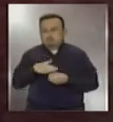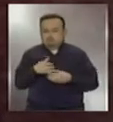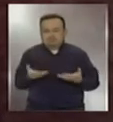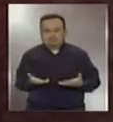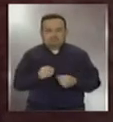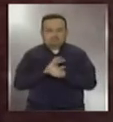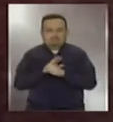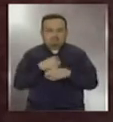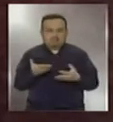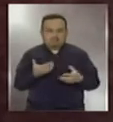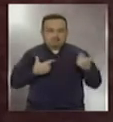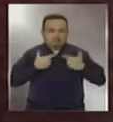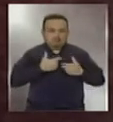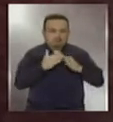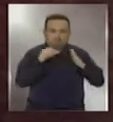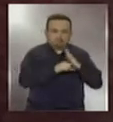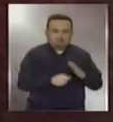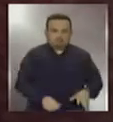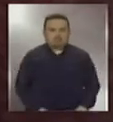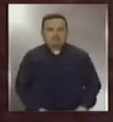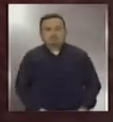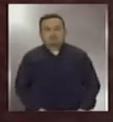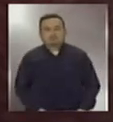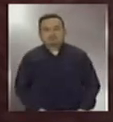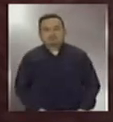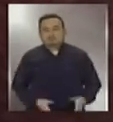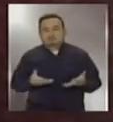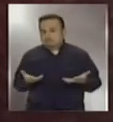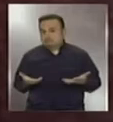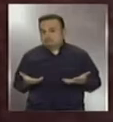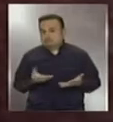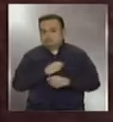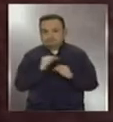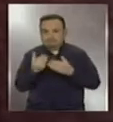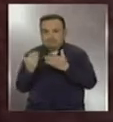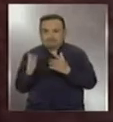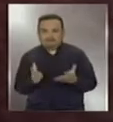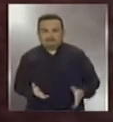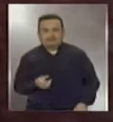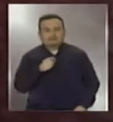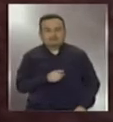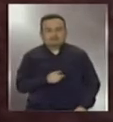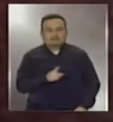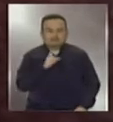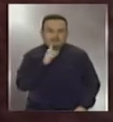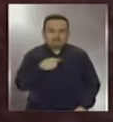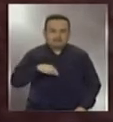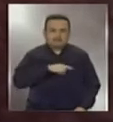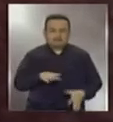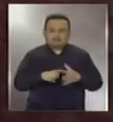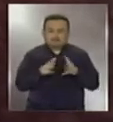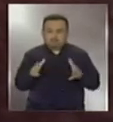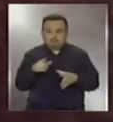día con esta política de confinamiento y de cuarentena, dado que no pueden abrir. Entonces tenemos una